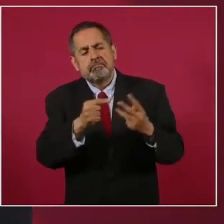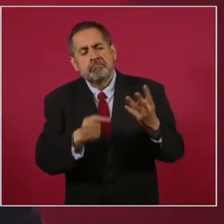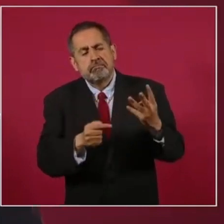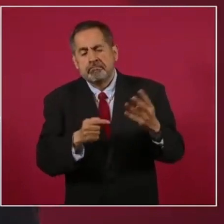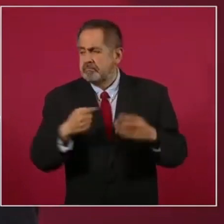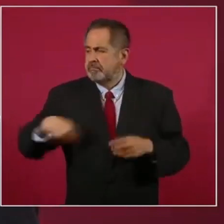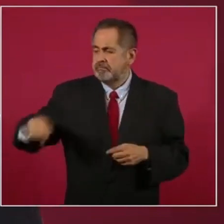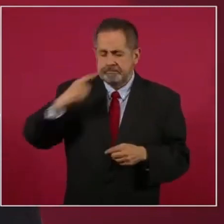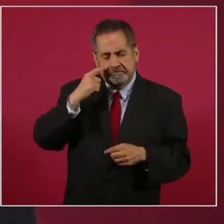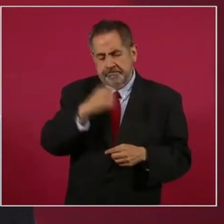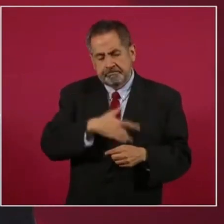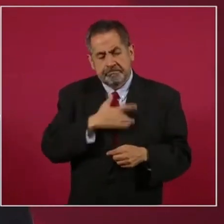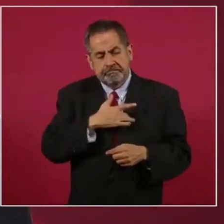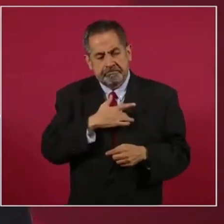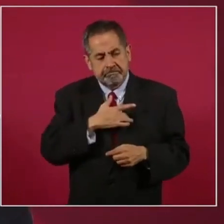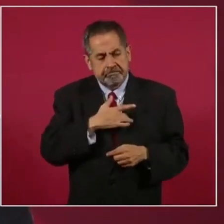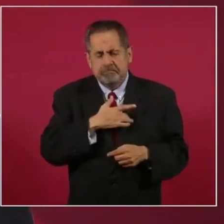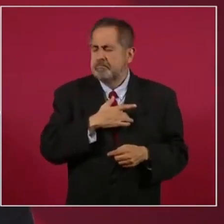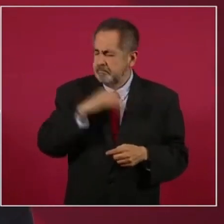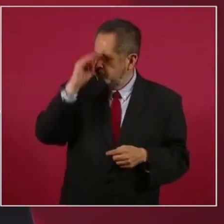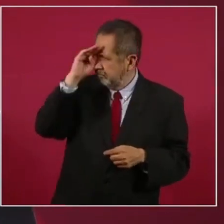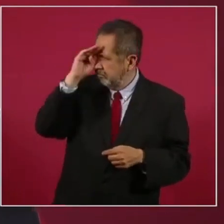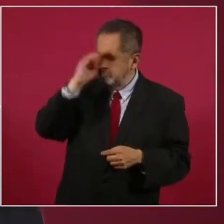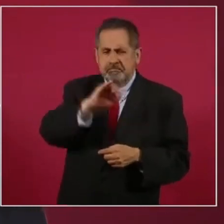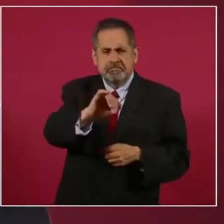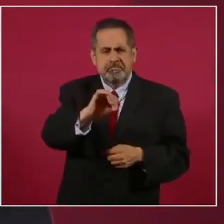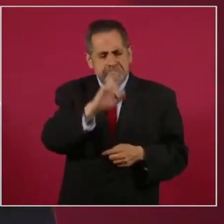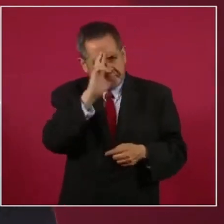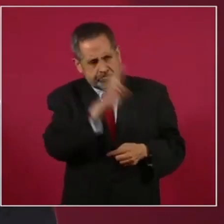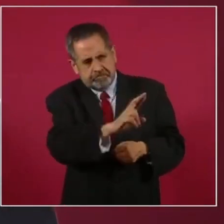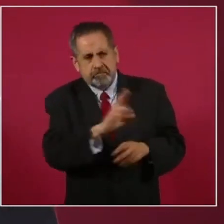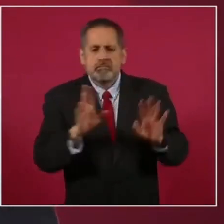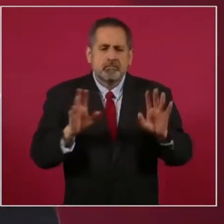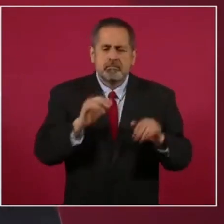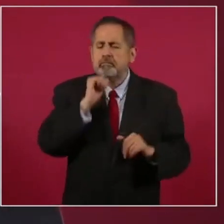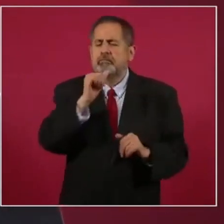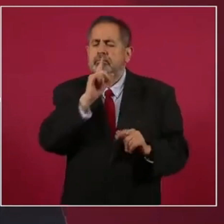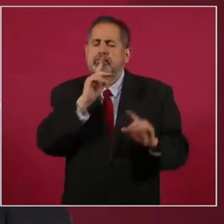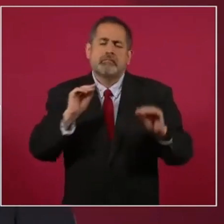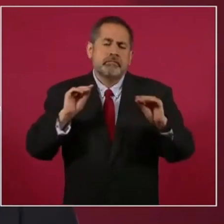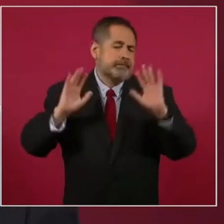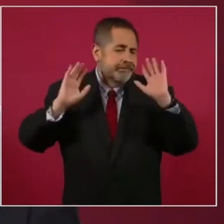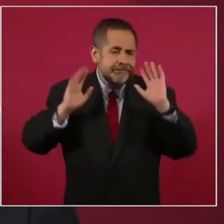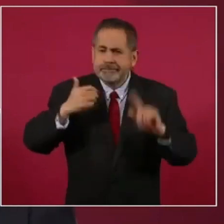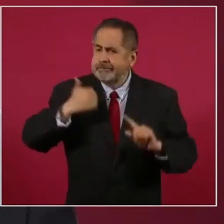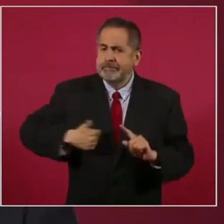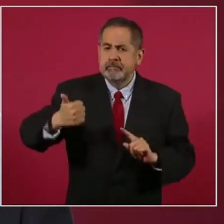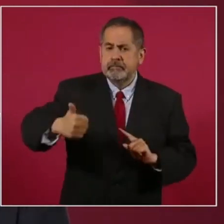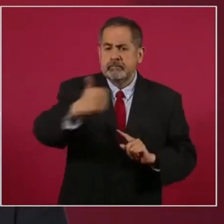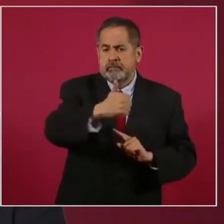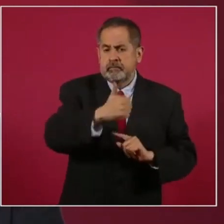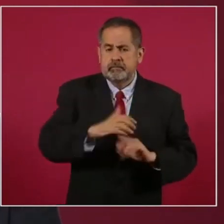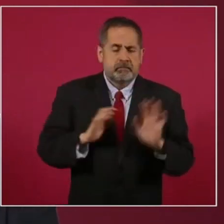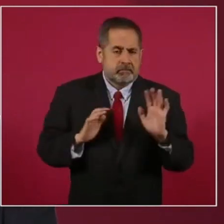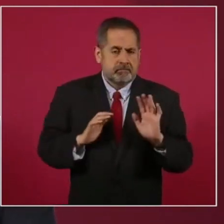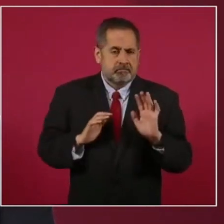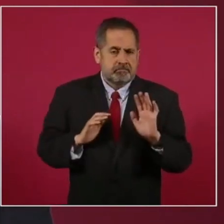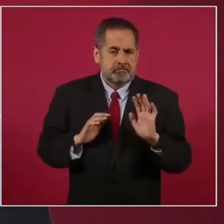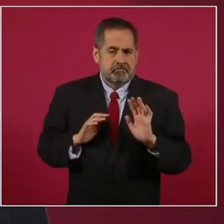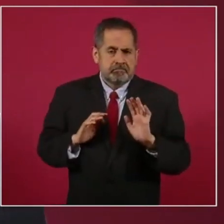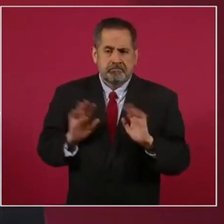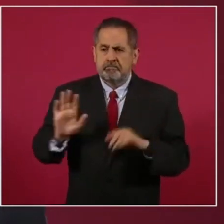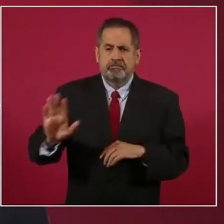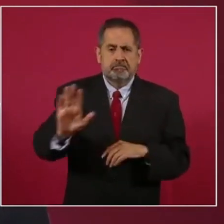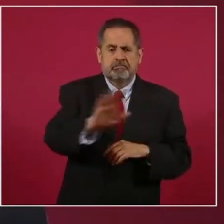y al pensamiento de cada uno de nosotros, porque pues cada quien